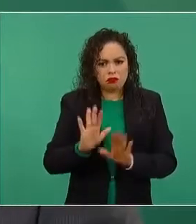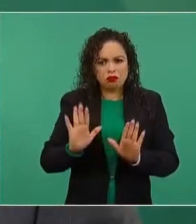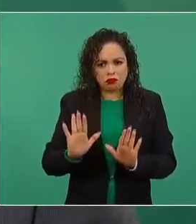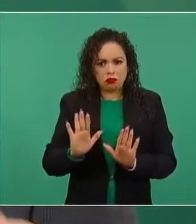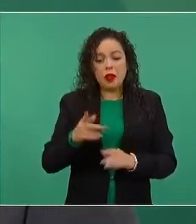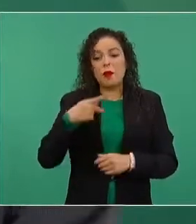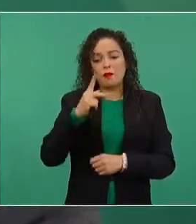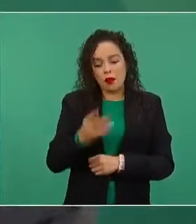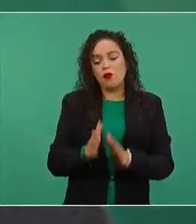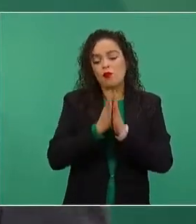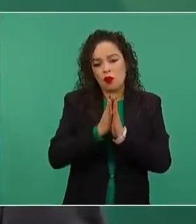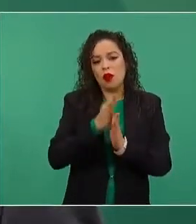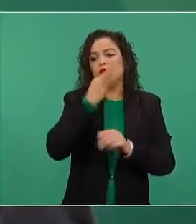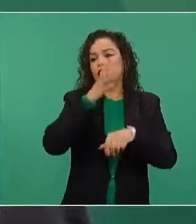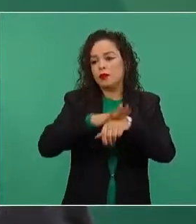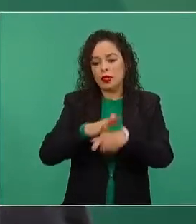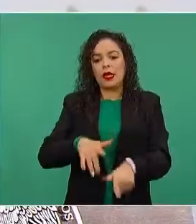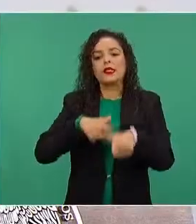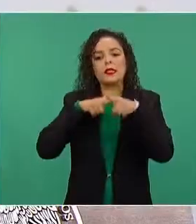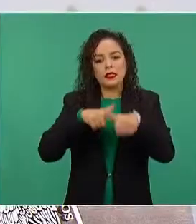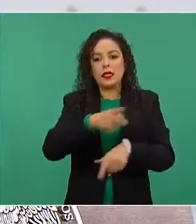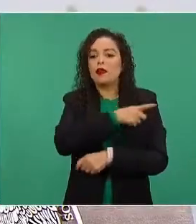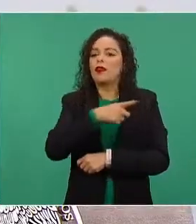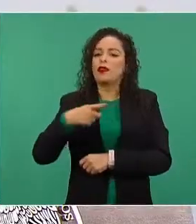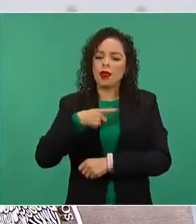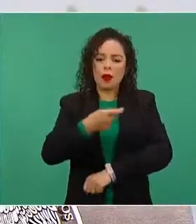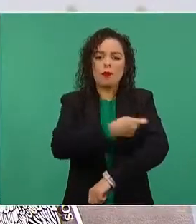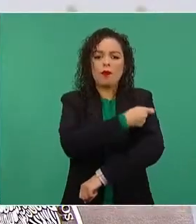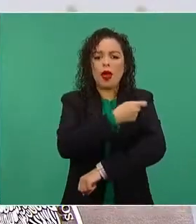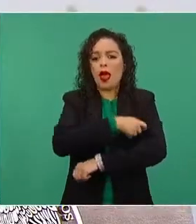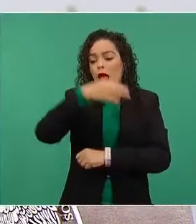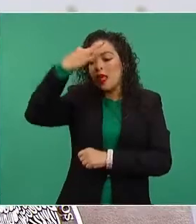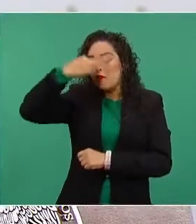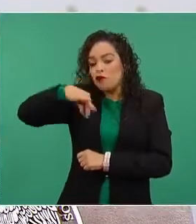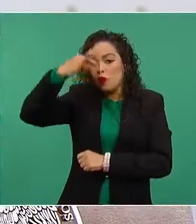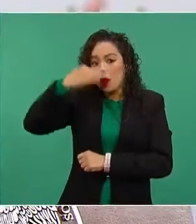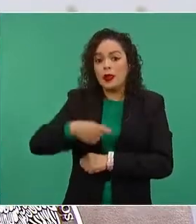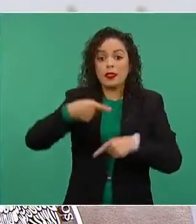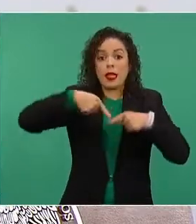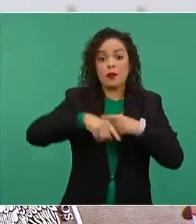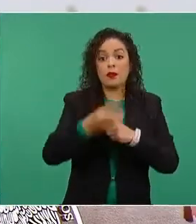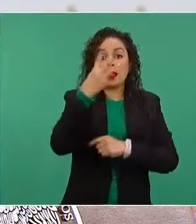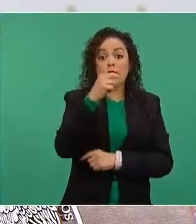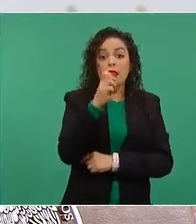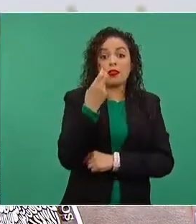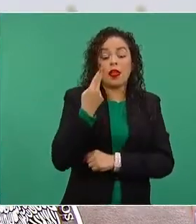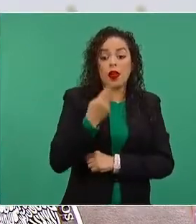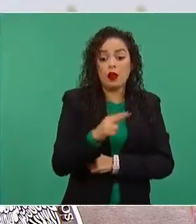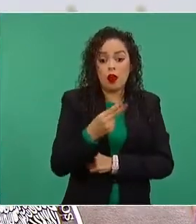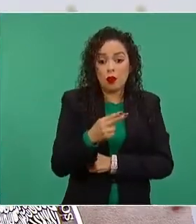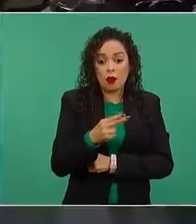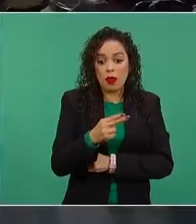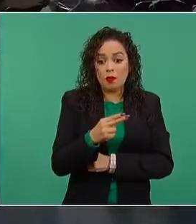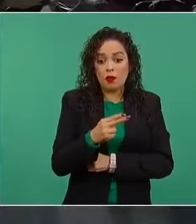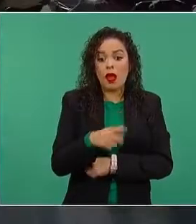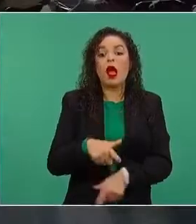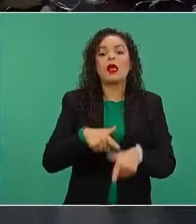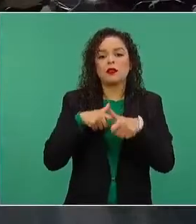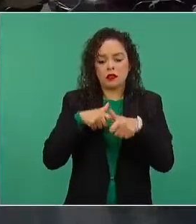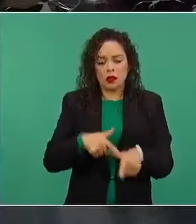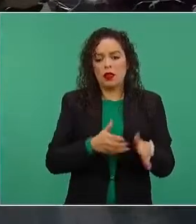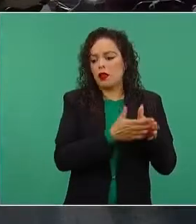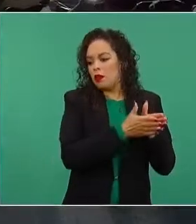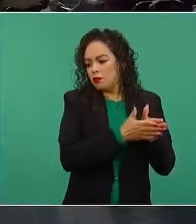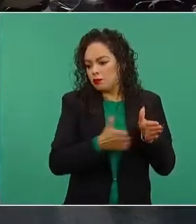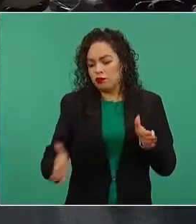la influenza. Esto lo empezamos el 3 de noviembre y estará presente la vacunación contra influenza. Llamamos a